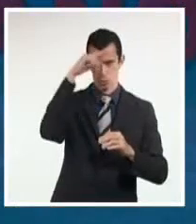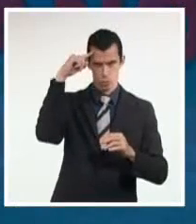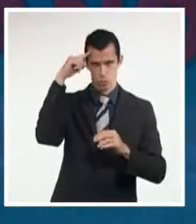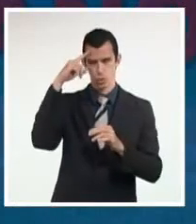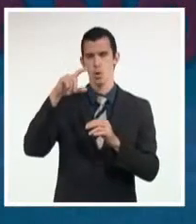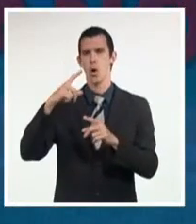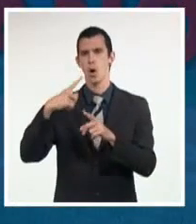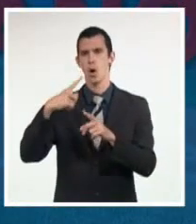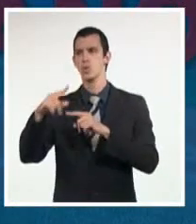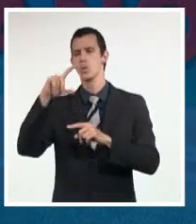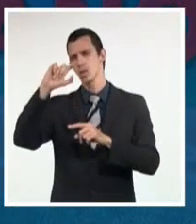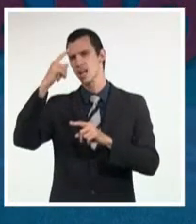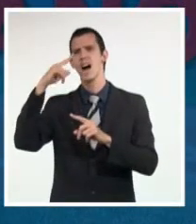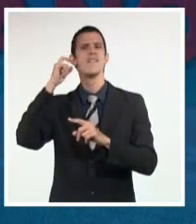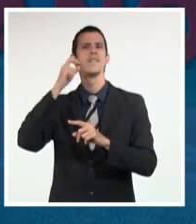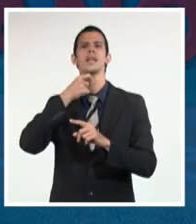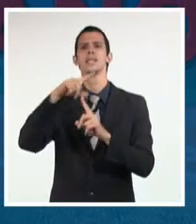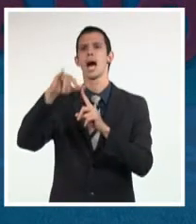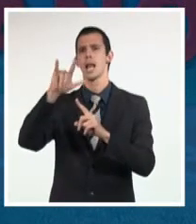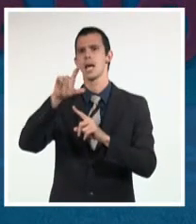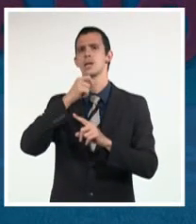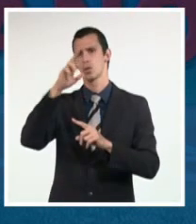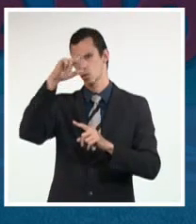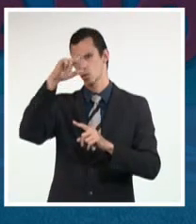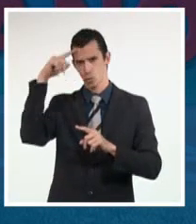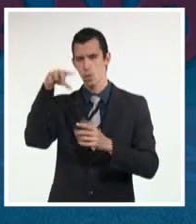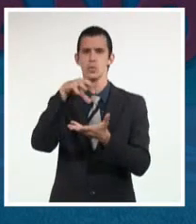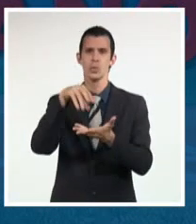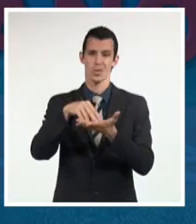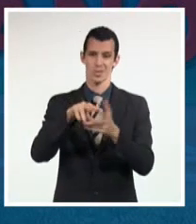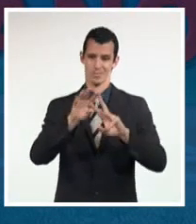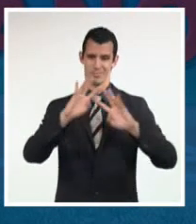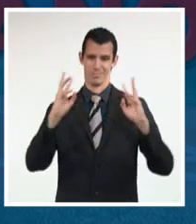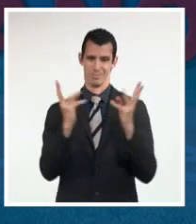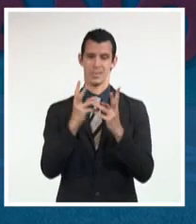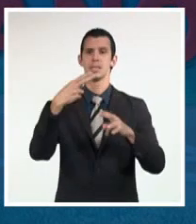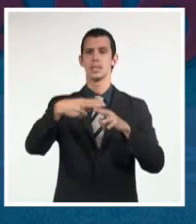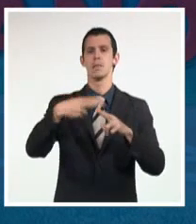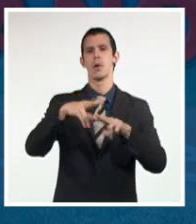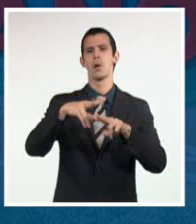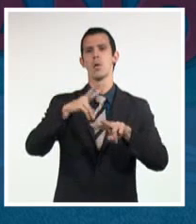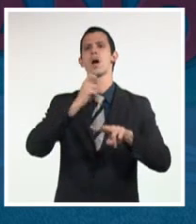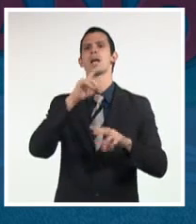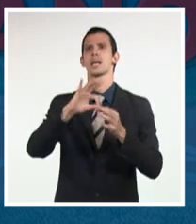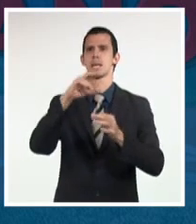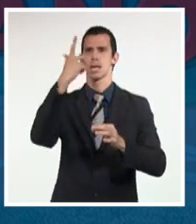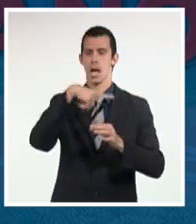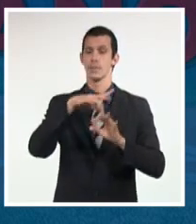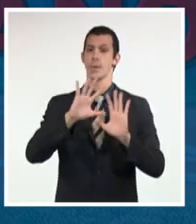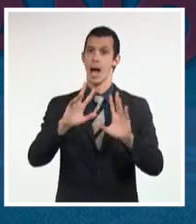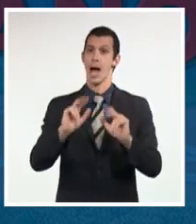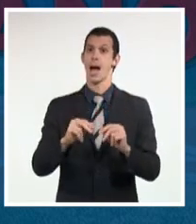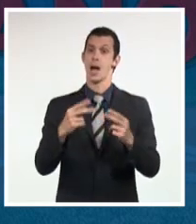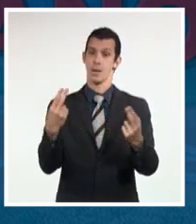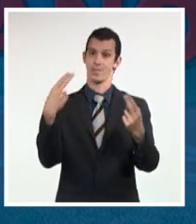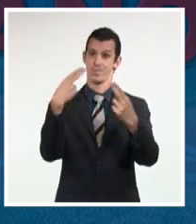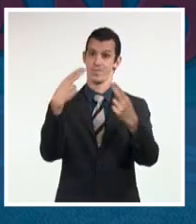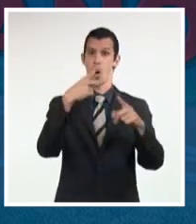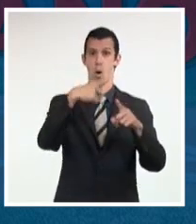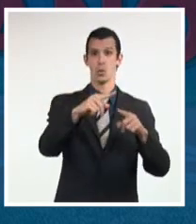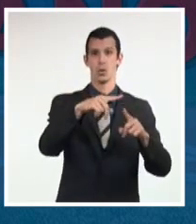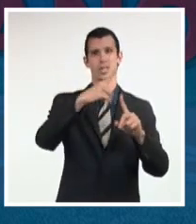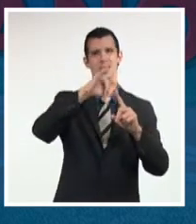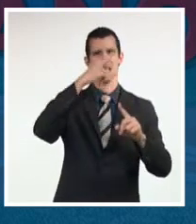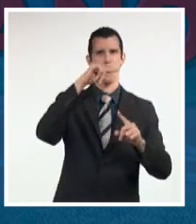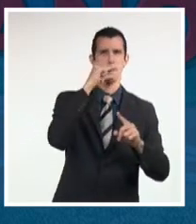Antonio huelga en serie que será transmitida por el canal tele Rebelde en tanto tabacaleros y centrales se verán las caras en el Augusto César sandino